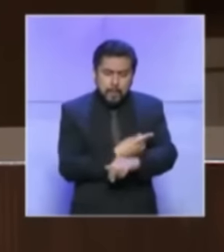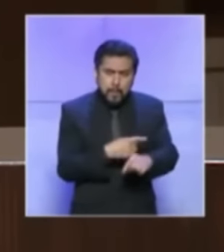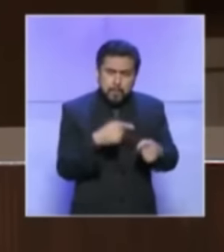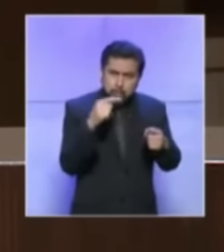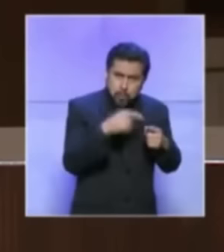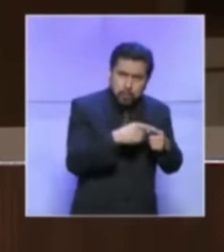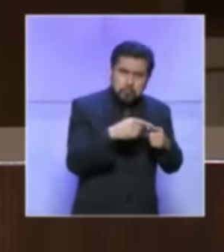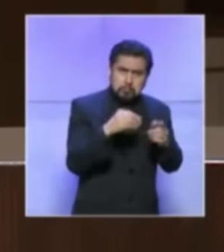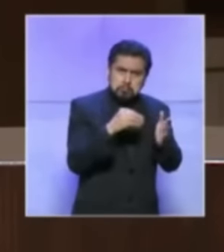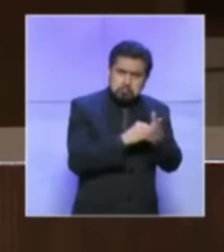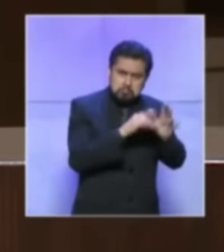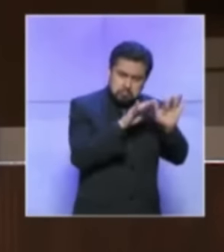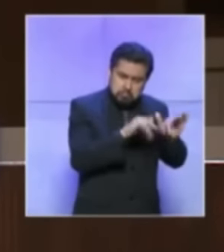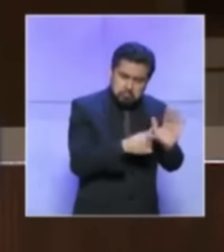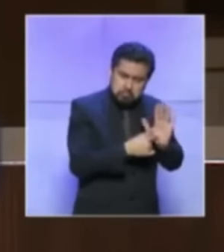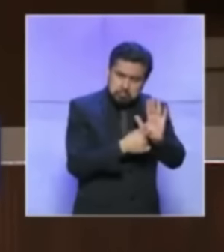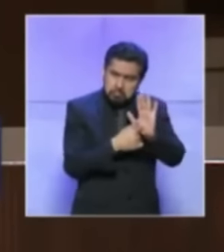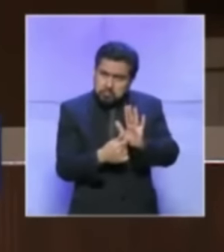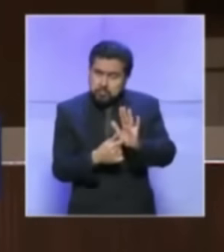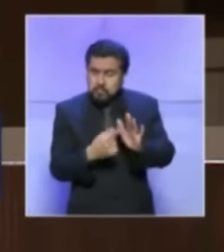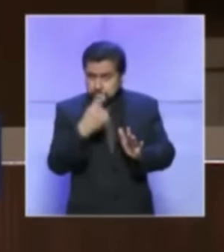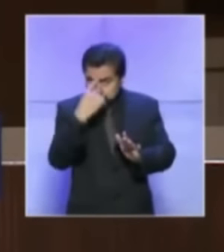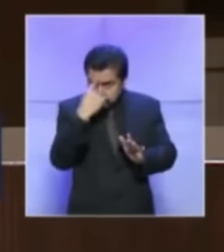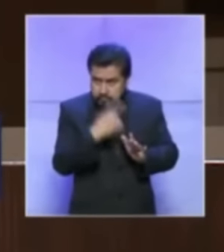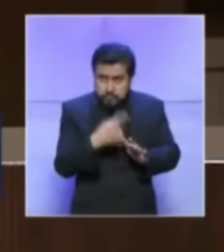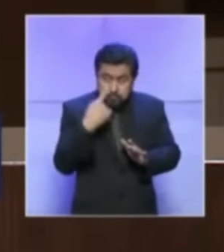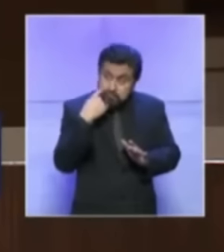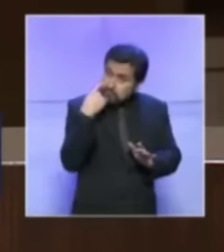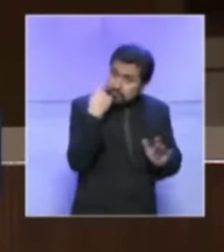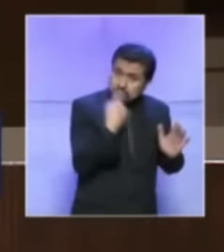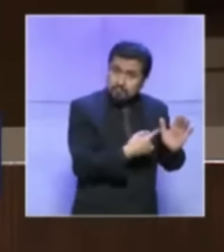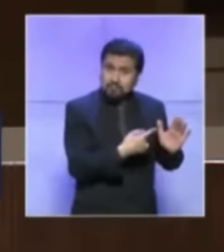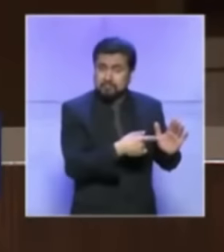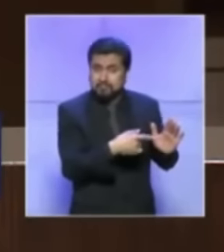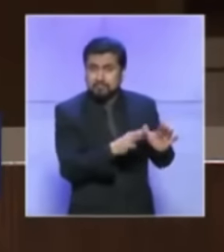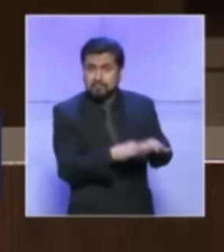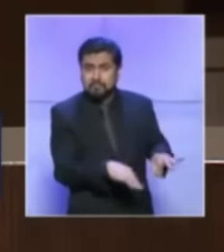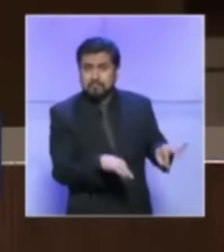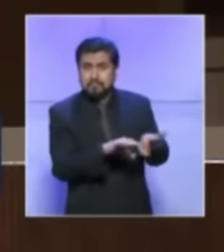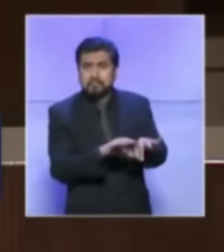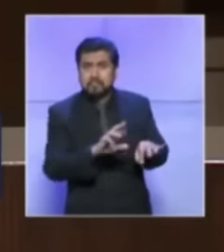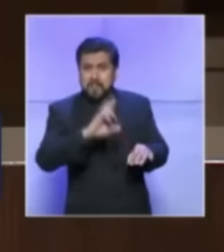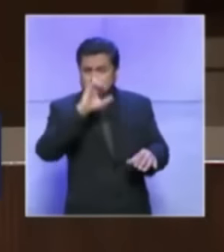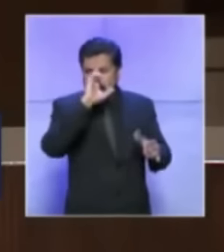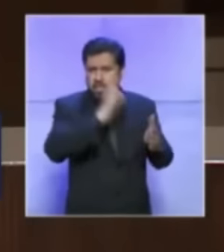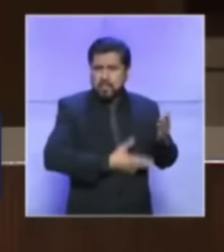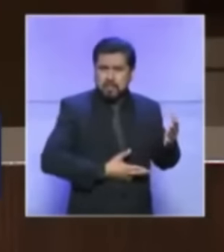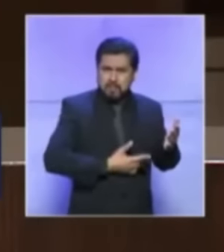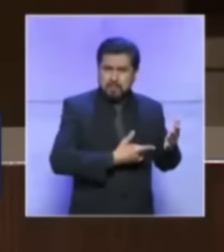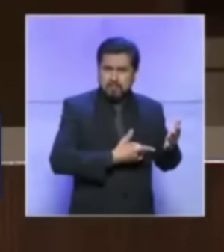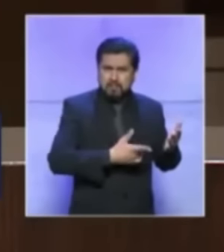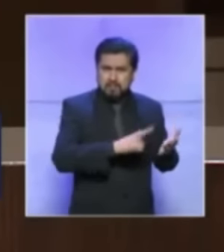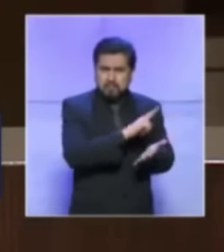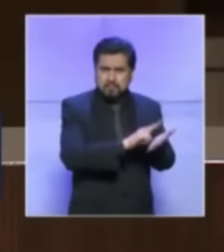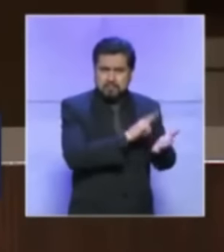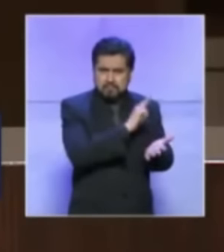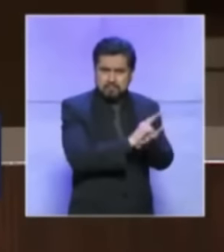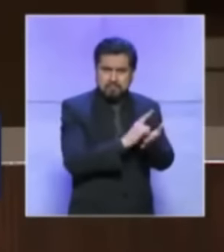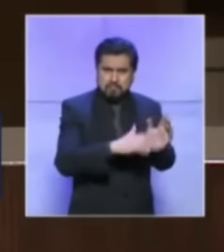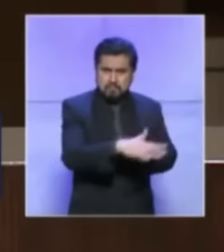agravios encaminados a poner en evidencia una probable vulneración a la normativa